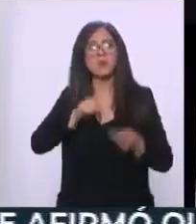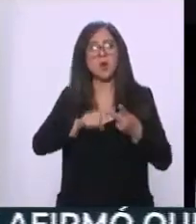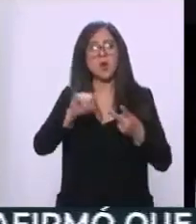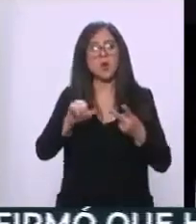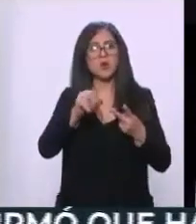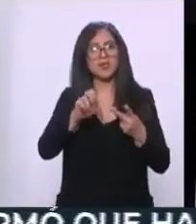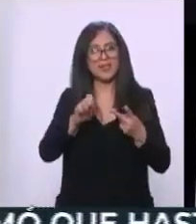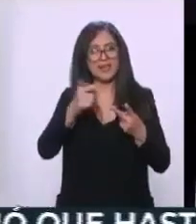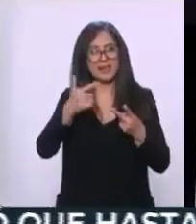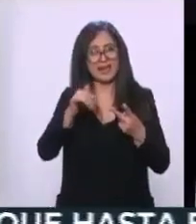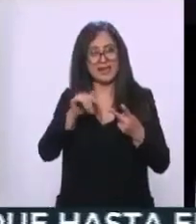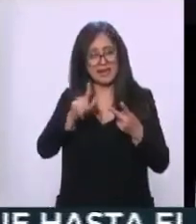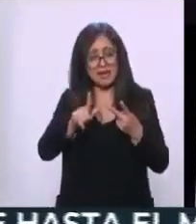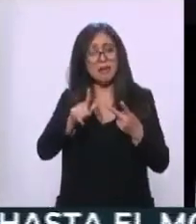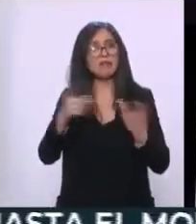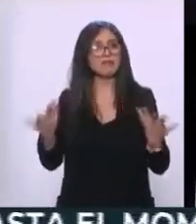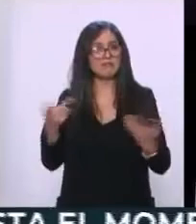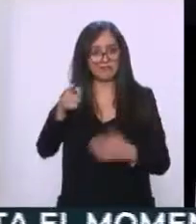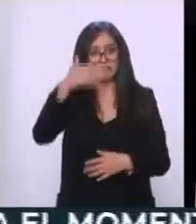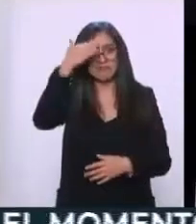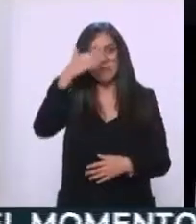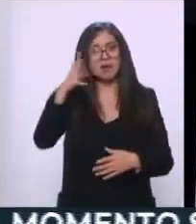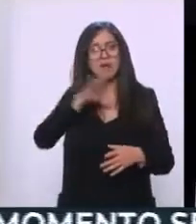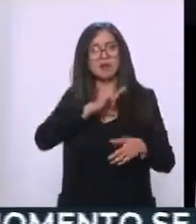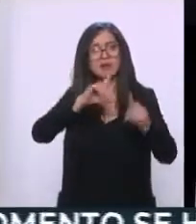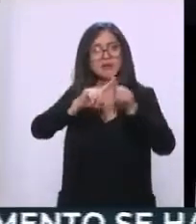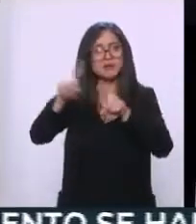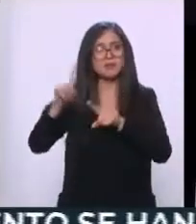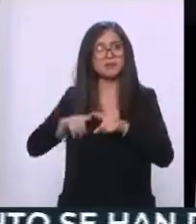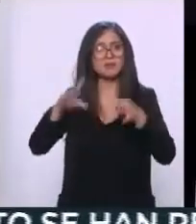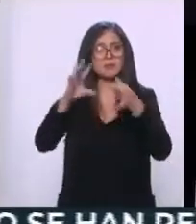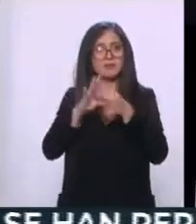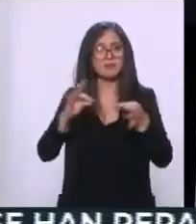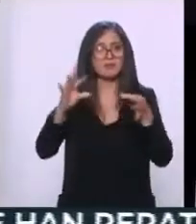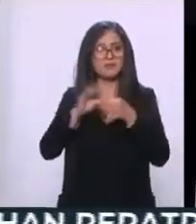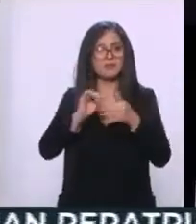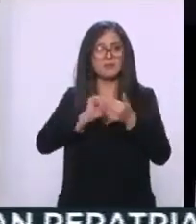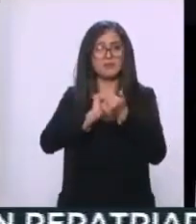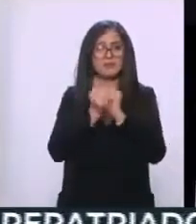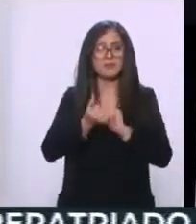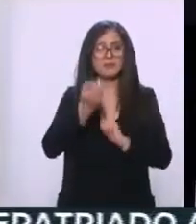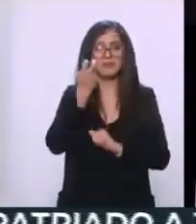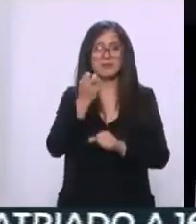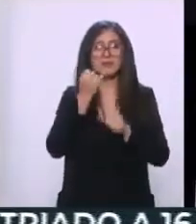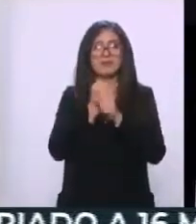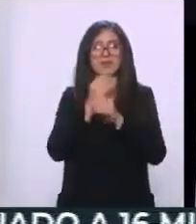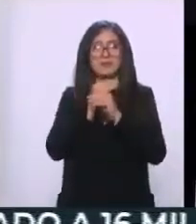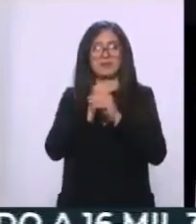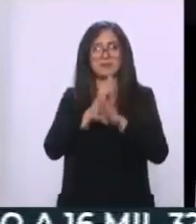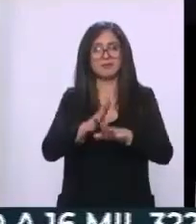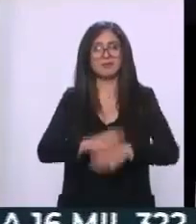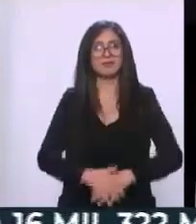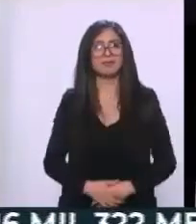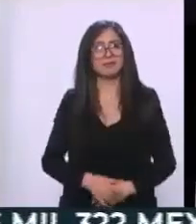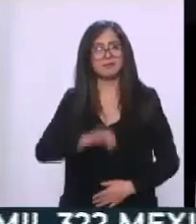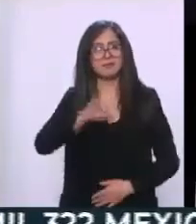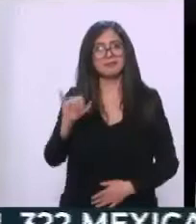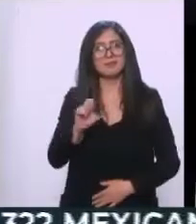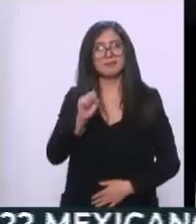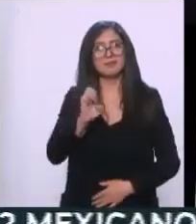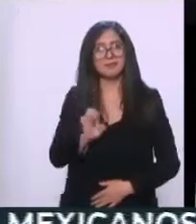Justamente veíamos en este momento información que tenía que ver con este reportaje tuyo, José Gil,